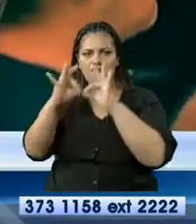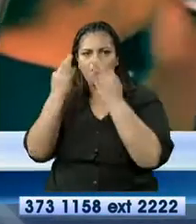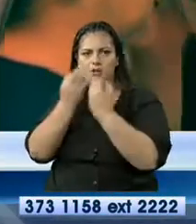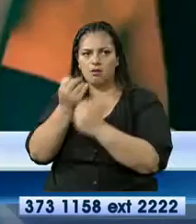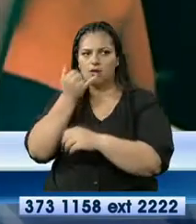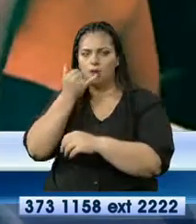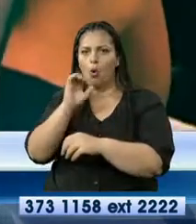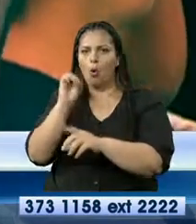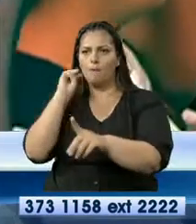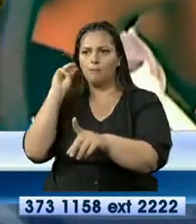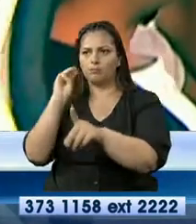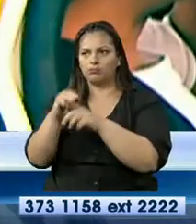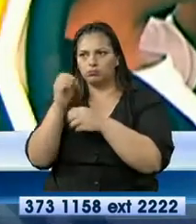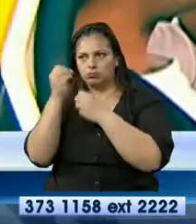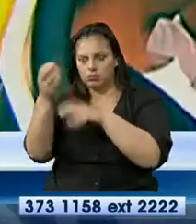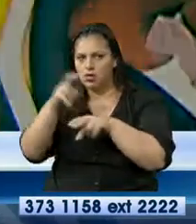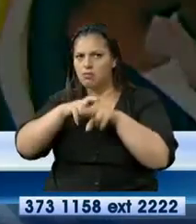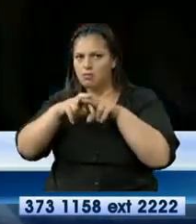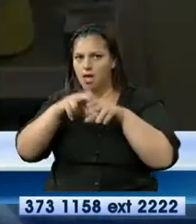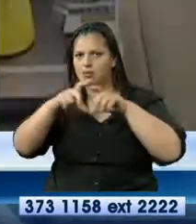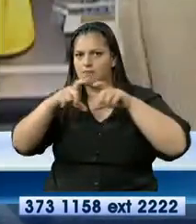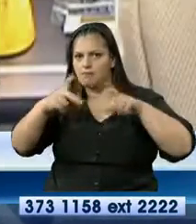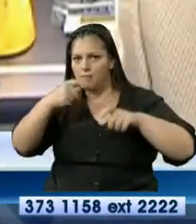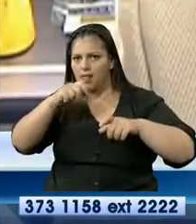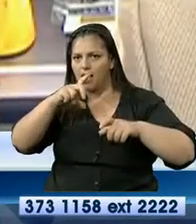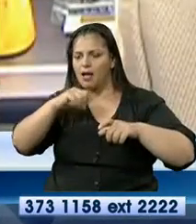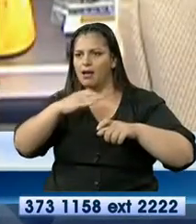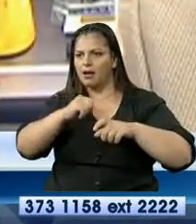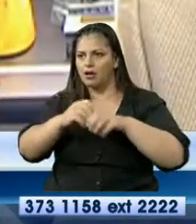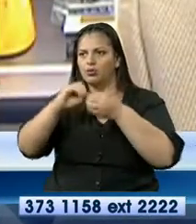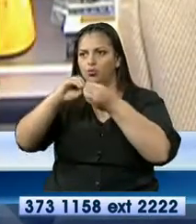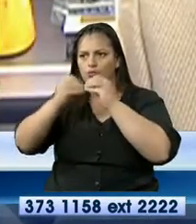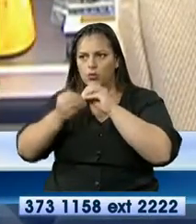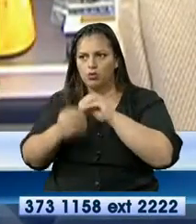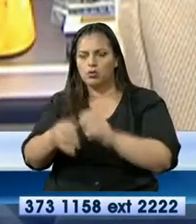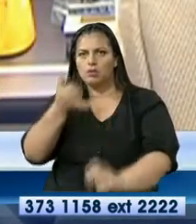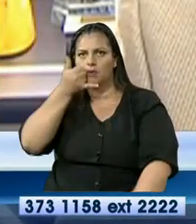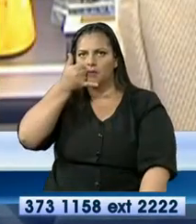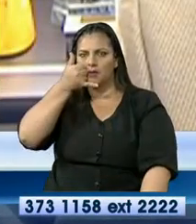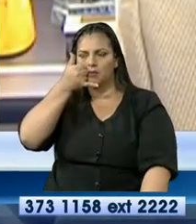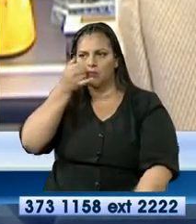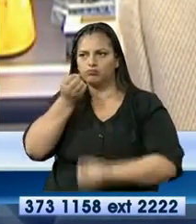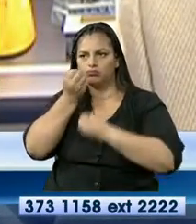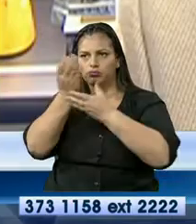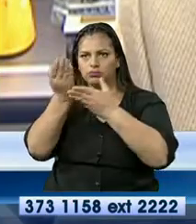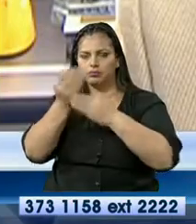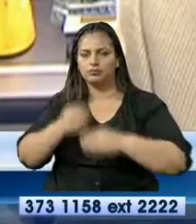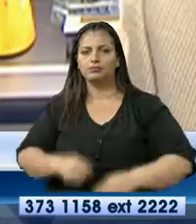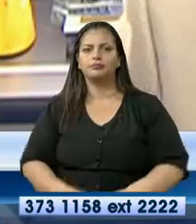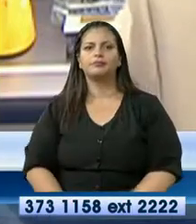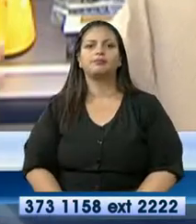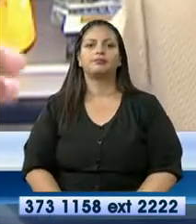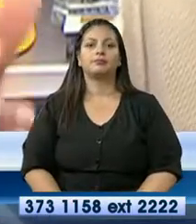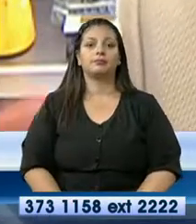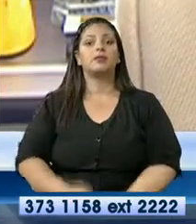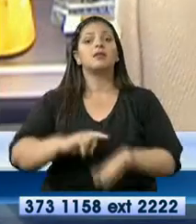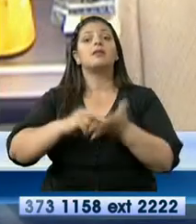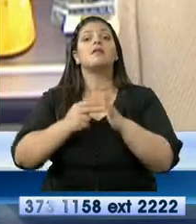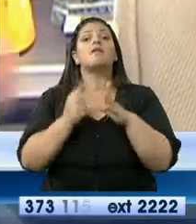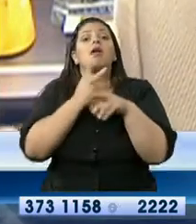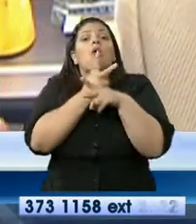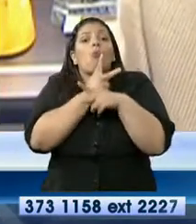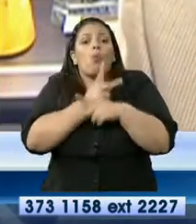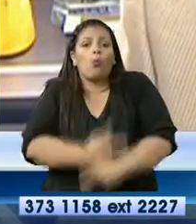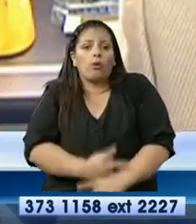saliendo y en qué tiempo llegaremos a casa para que estén pendientes de nosotros. Solo así podemos minimizar la acción